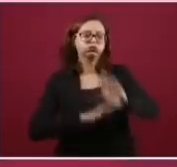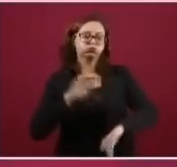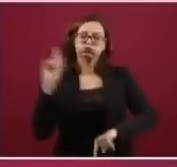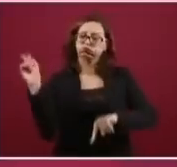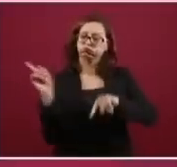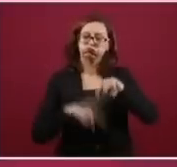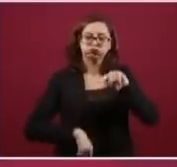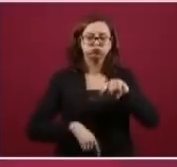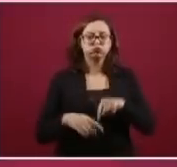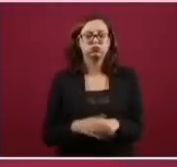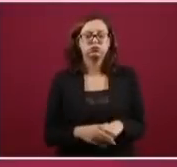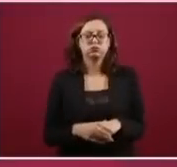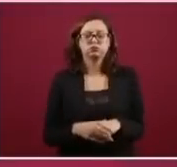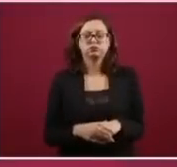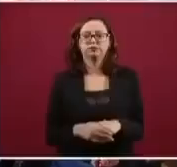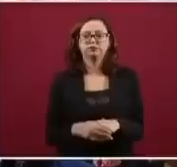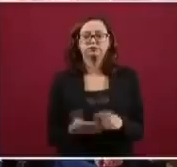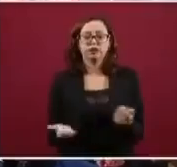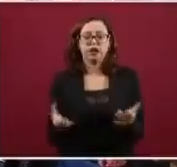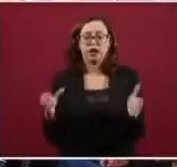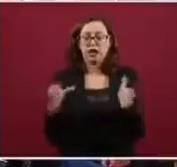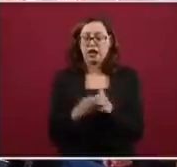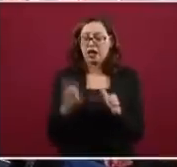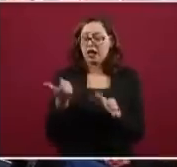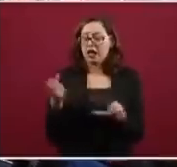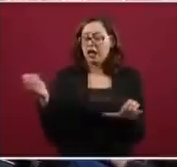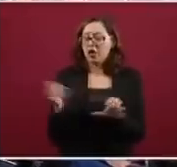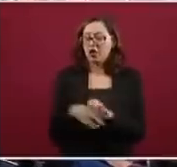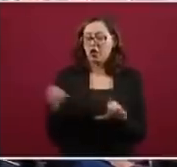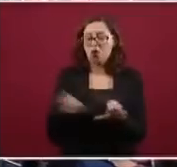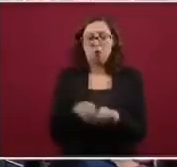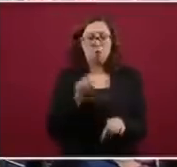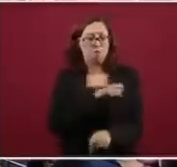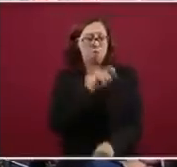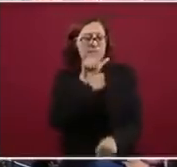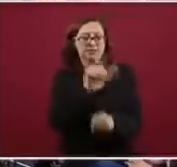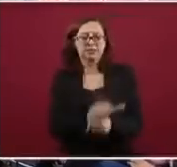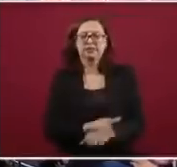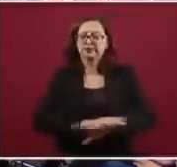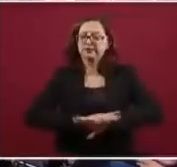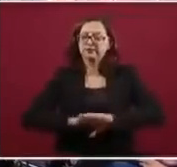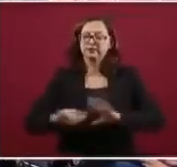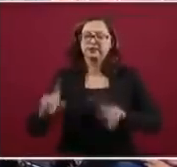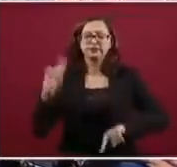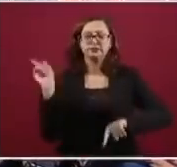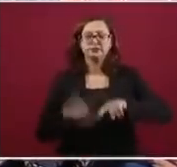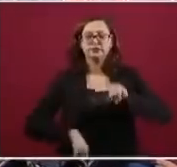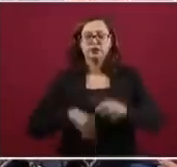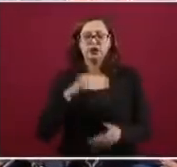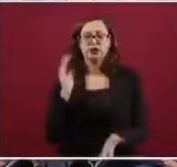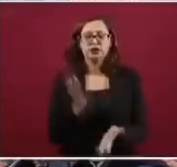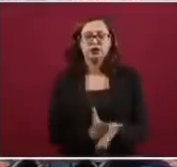ya no hay cajas de ahorros especial para los altos funcionarios públicos